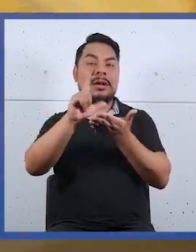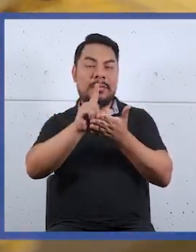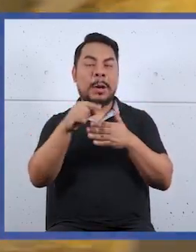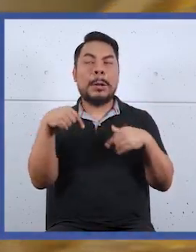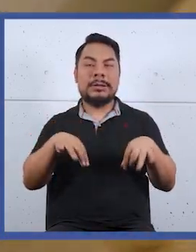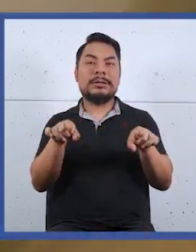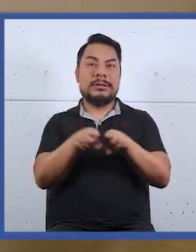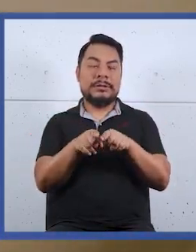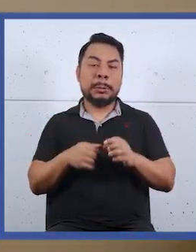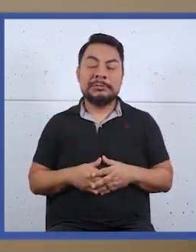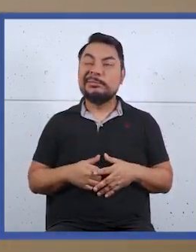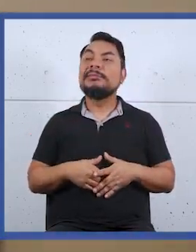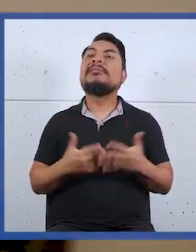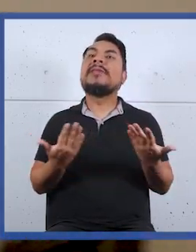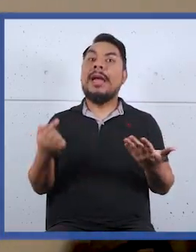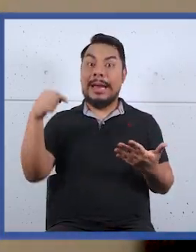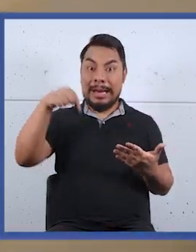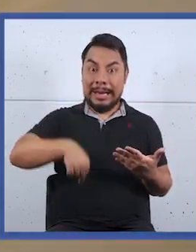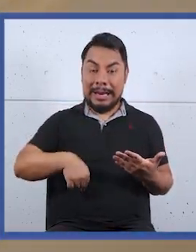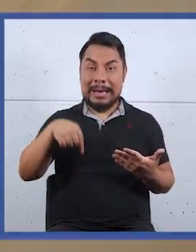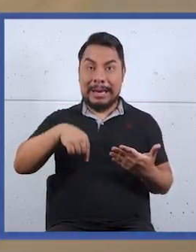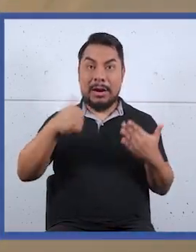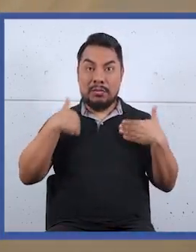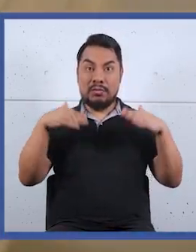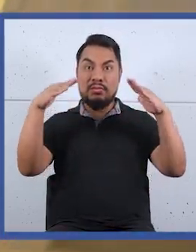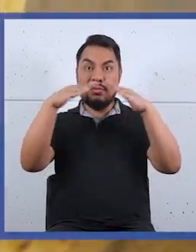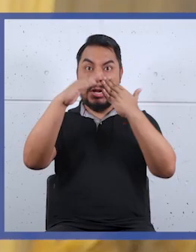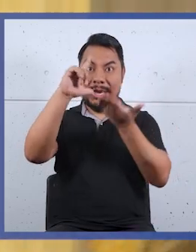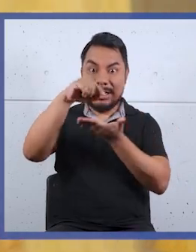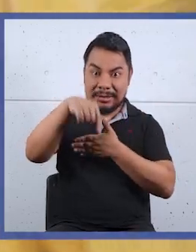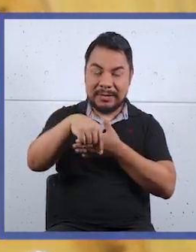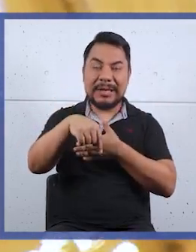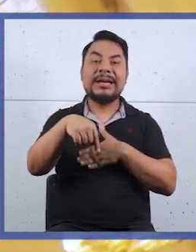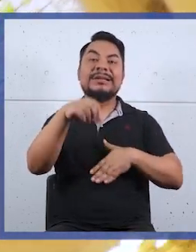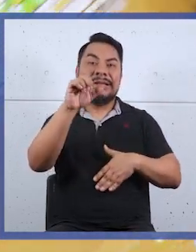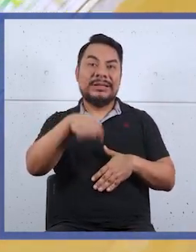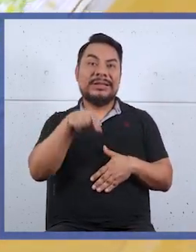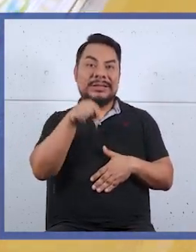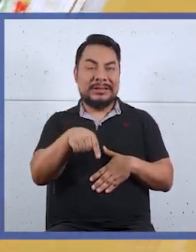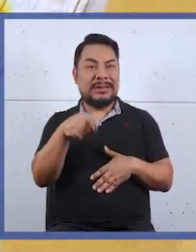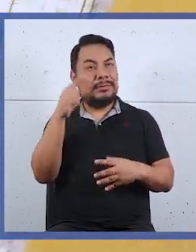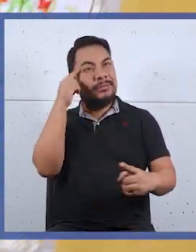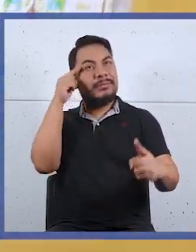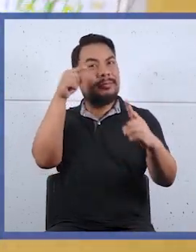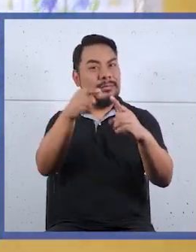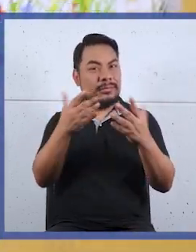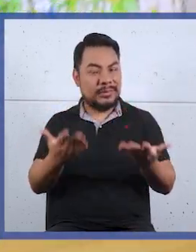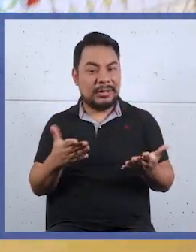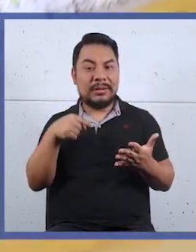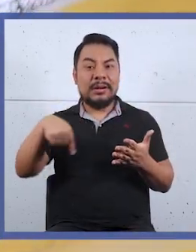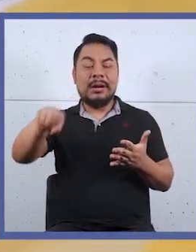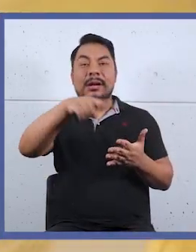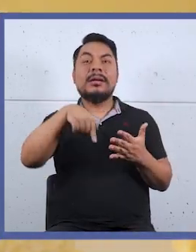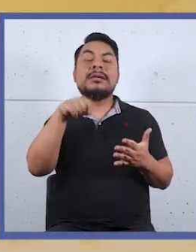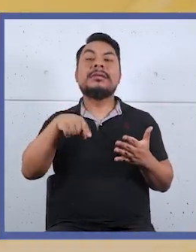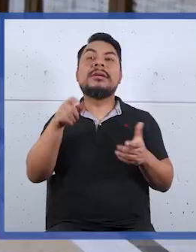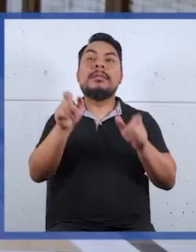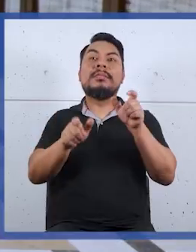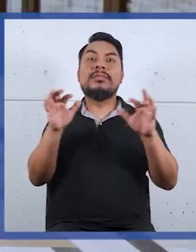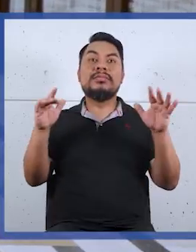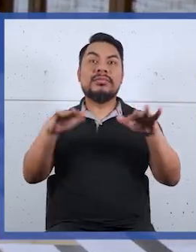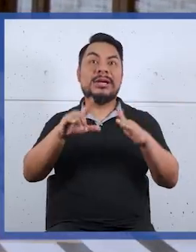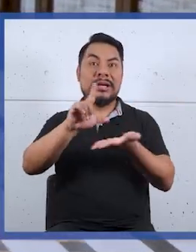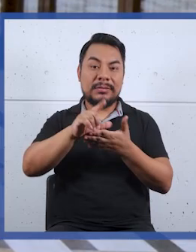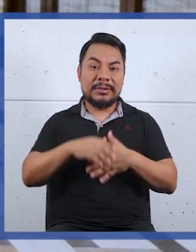Lima. Entonces, este lugar, que hoy en día es el Palacio Municipal, sí que estaba destinado para hacer el Cabildo de Lima.